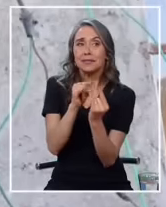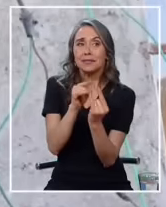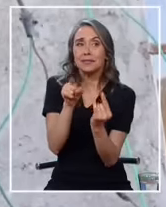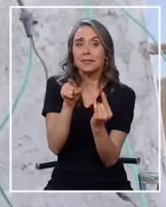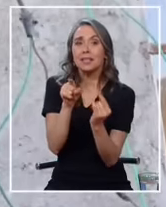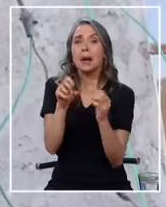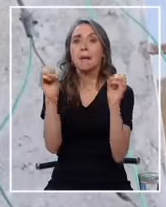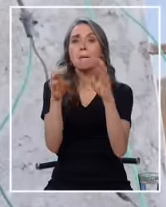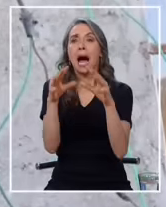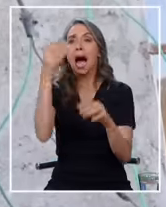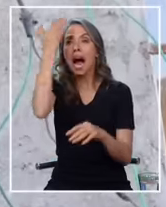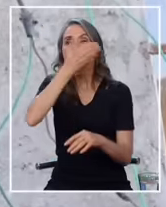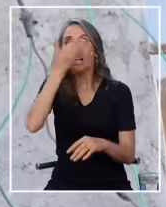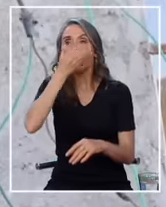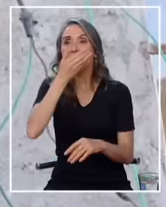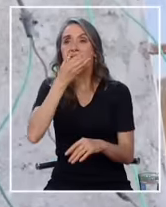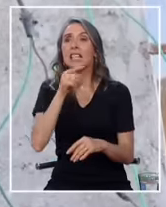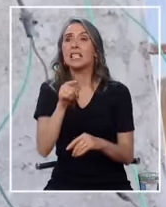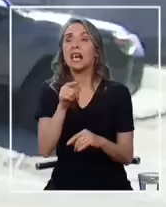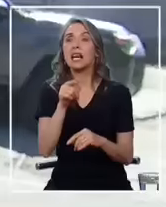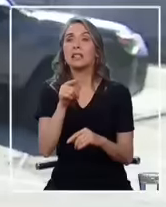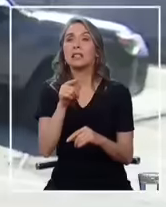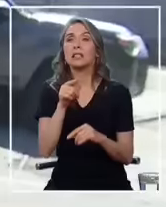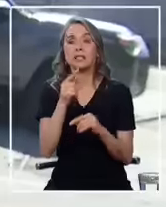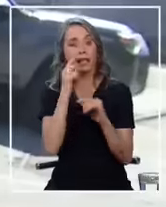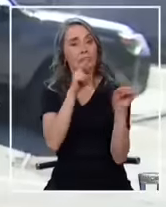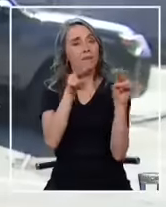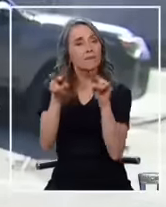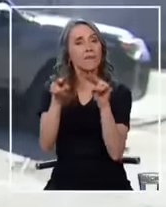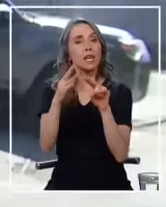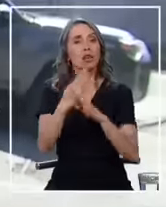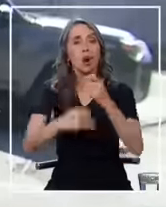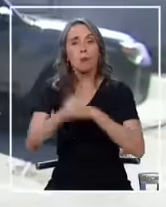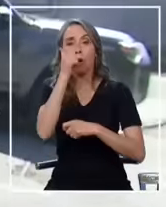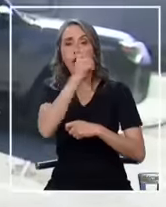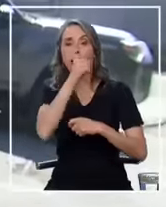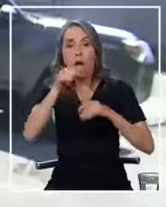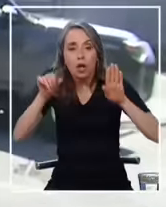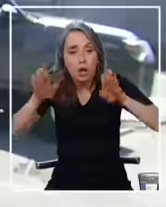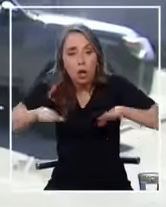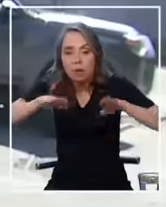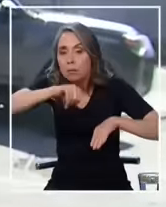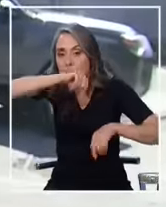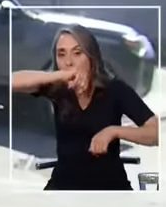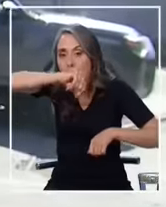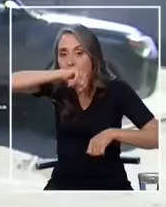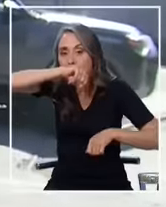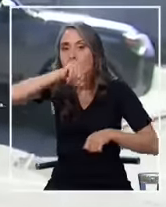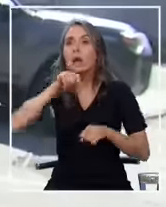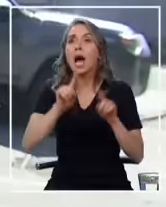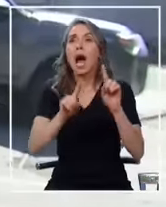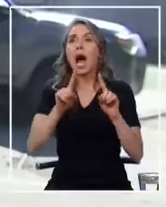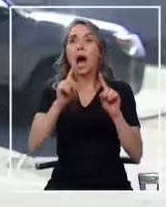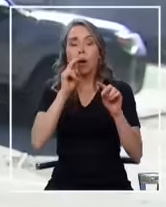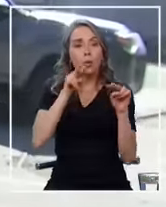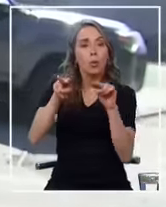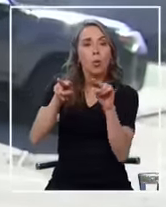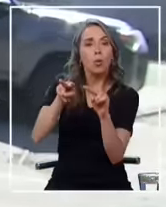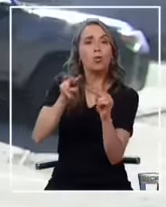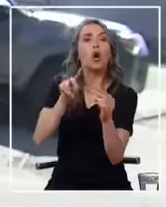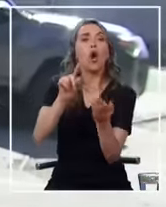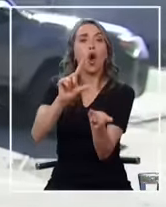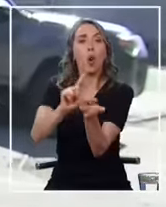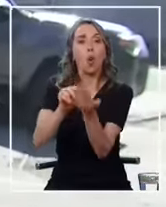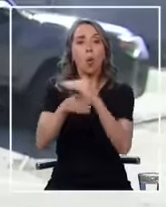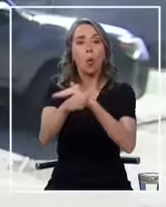rituales y magia negra. Ciertos tipos especiales de manifestaciones de narcodevoción, sobre todo en ciertos lugares que